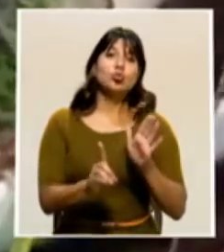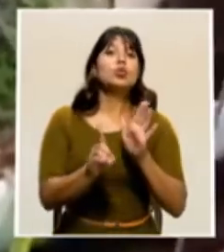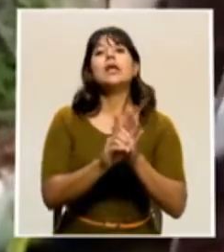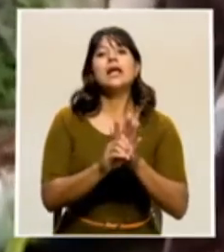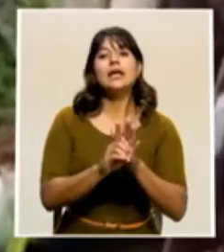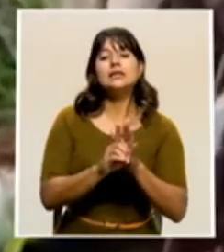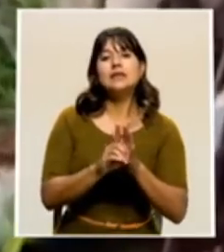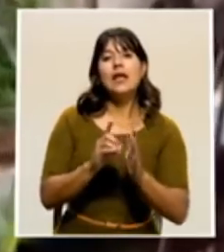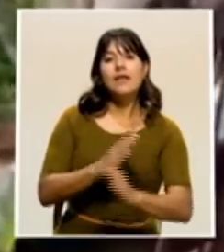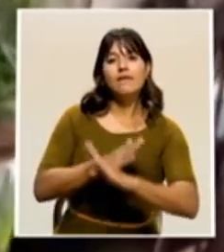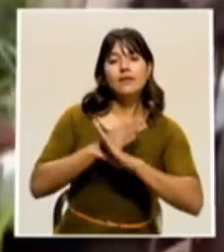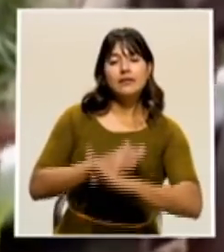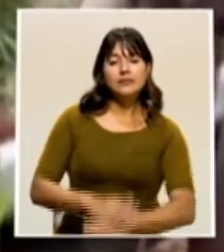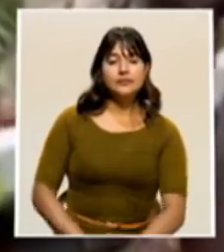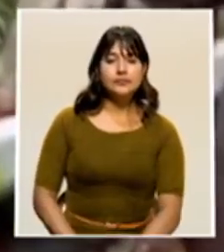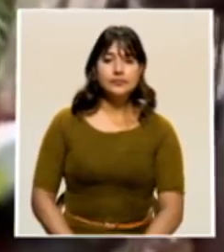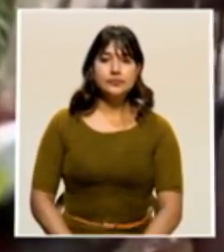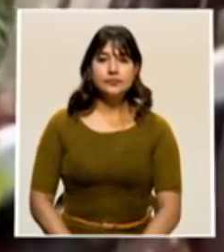legítima defensa.